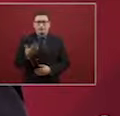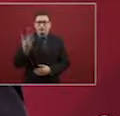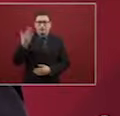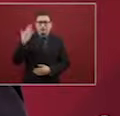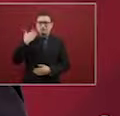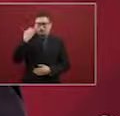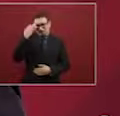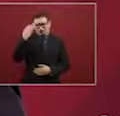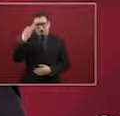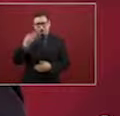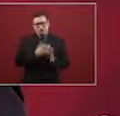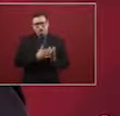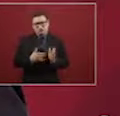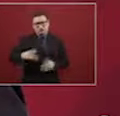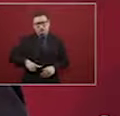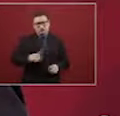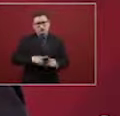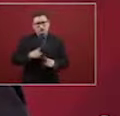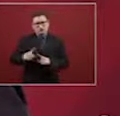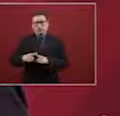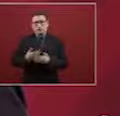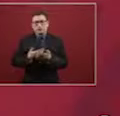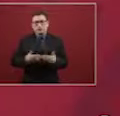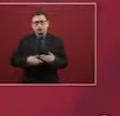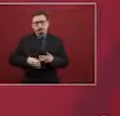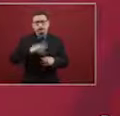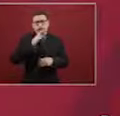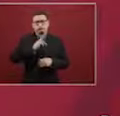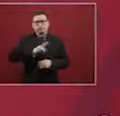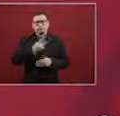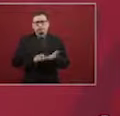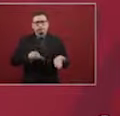estos acompañen a la actual administración en la meta de crecimiento económico